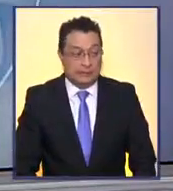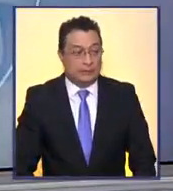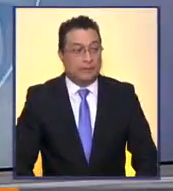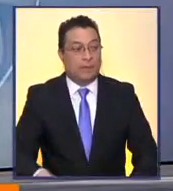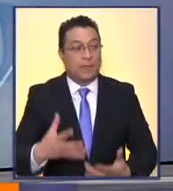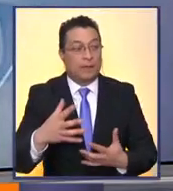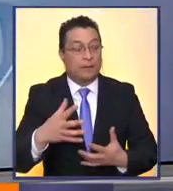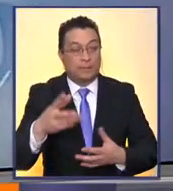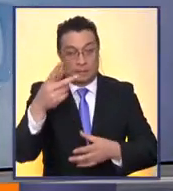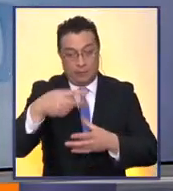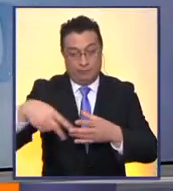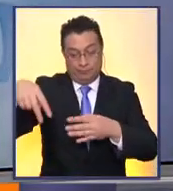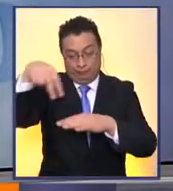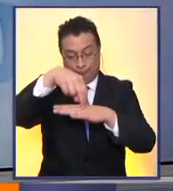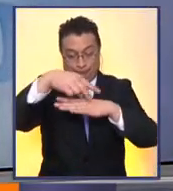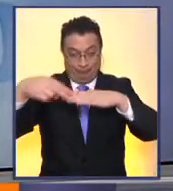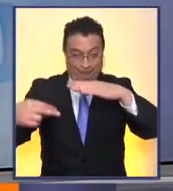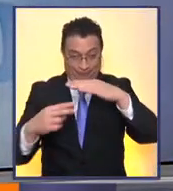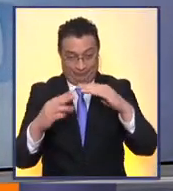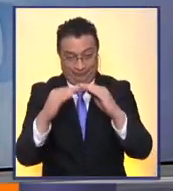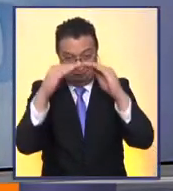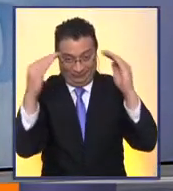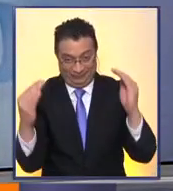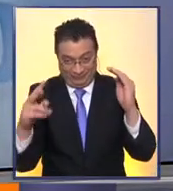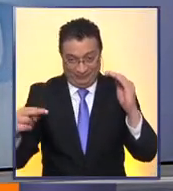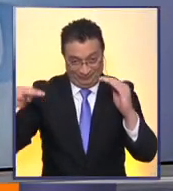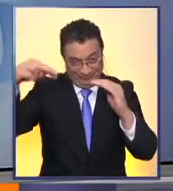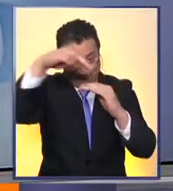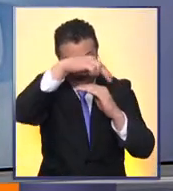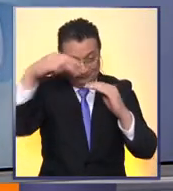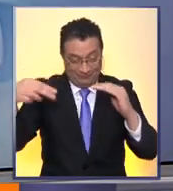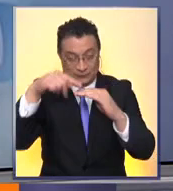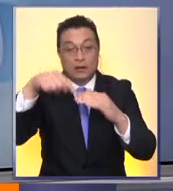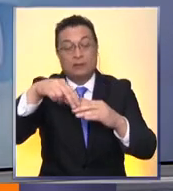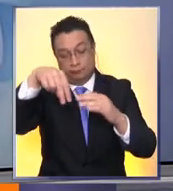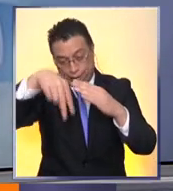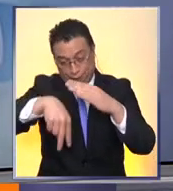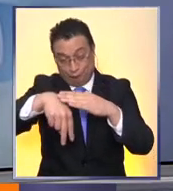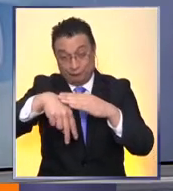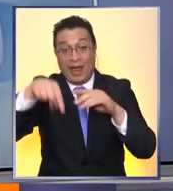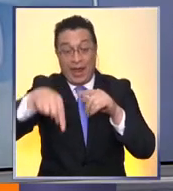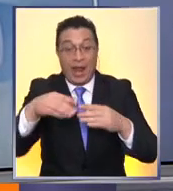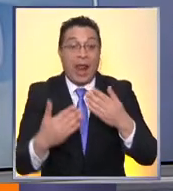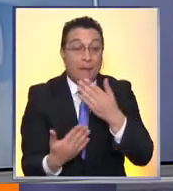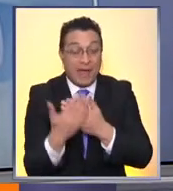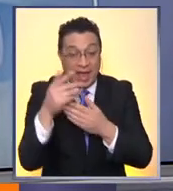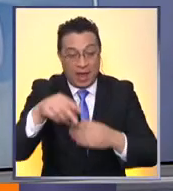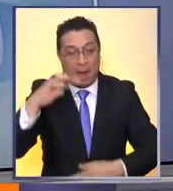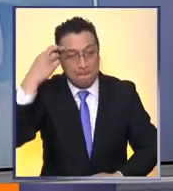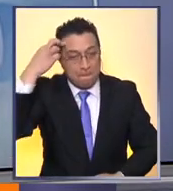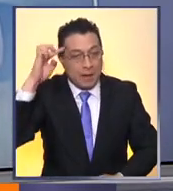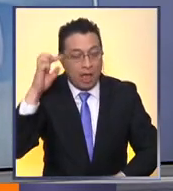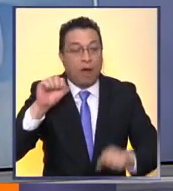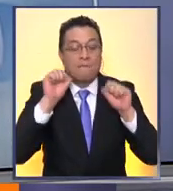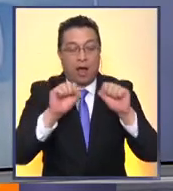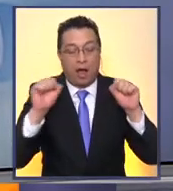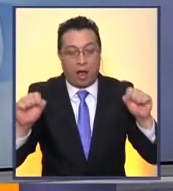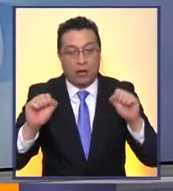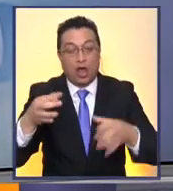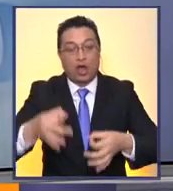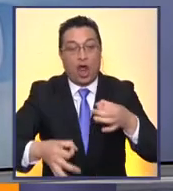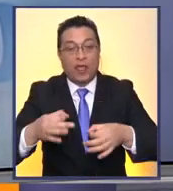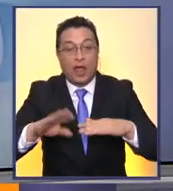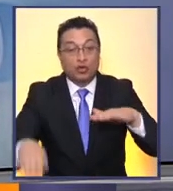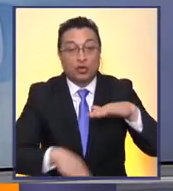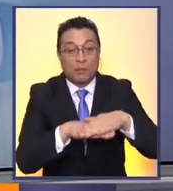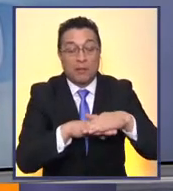Colgados de una pasarela. Así protestaron esta mañana los vecinos de Peñalolén luego que la Corte Suprema acogiera un recurso que